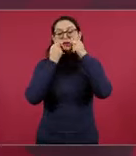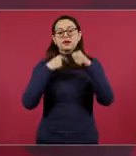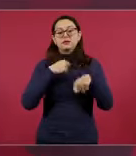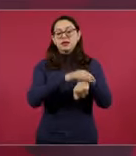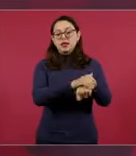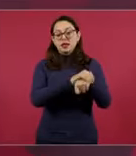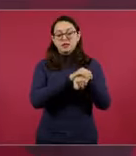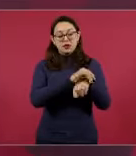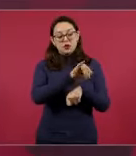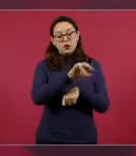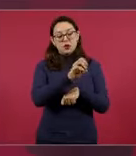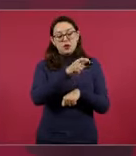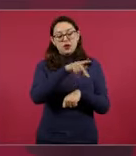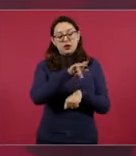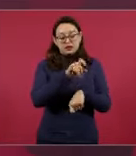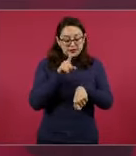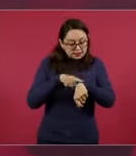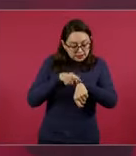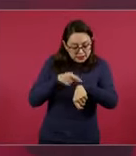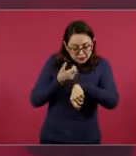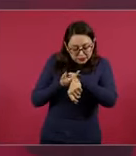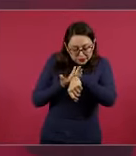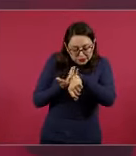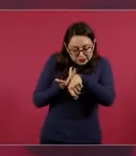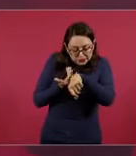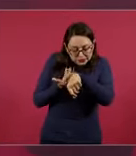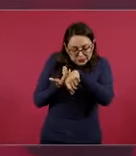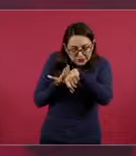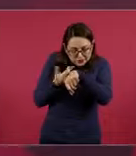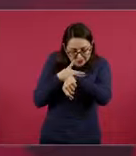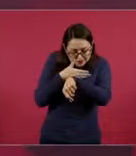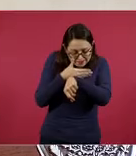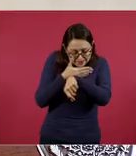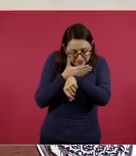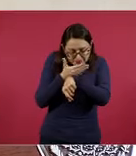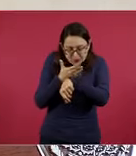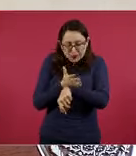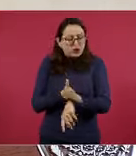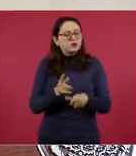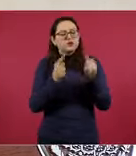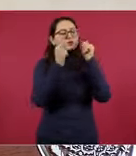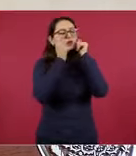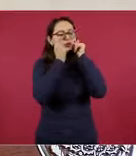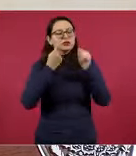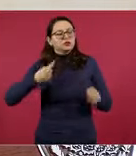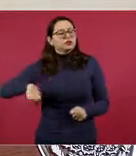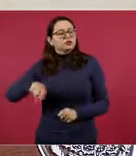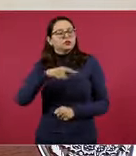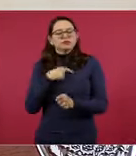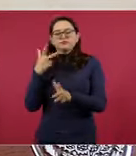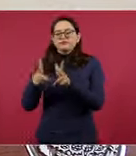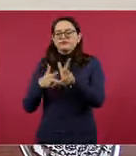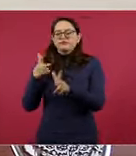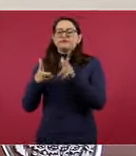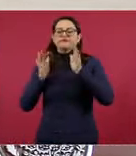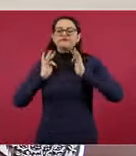nos tome el tiempo que se hizo mucho, el tren tardó mucho en llegar, no le hace,